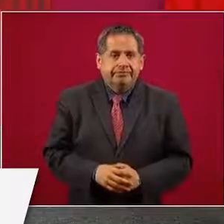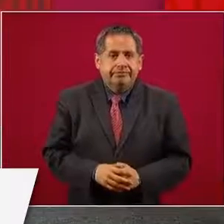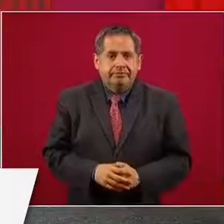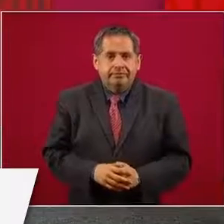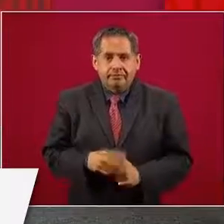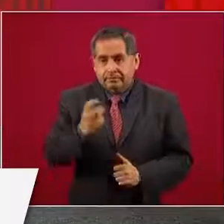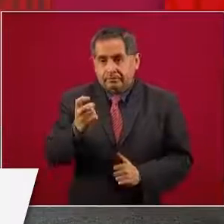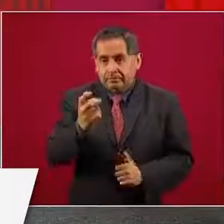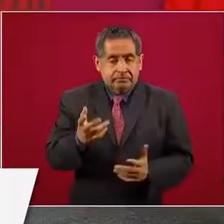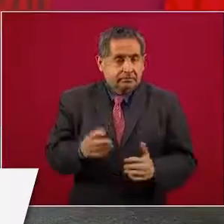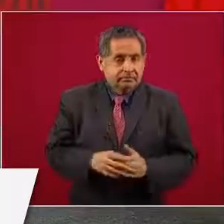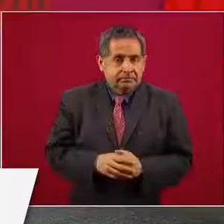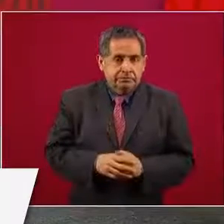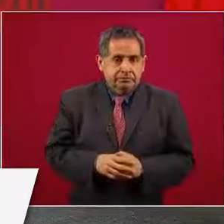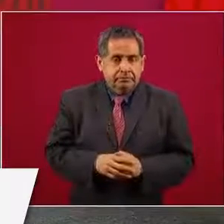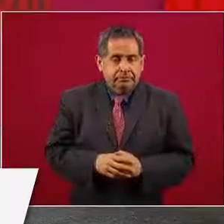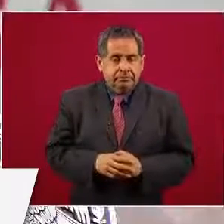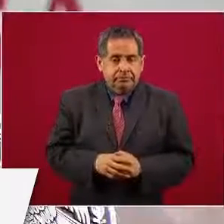Sí,